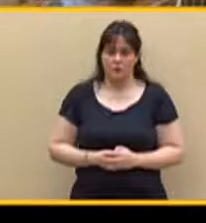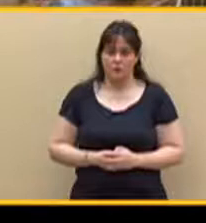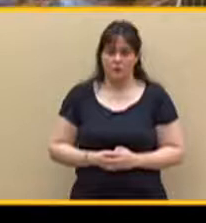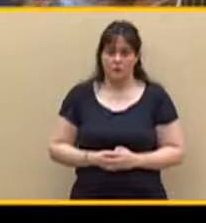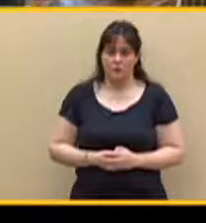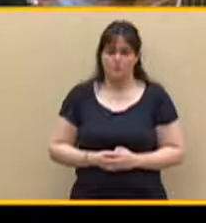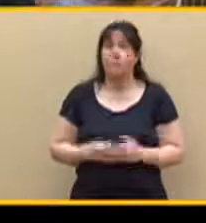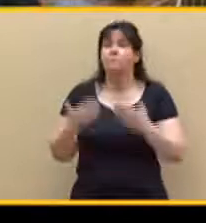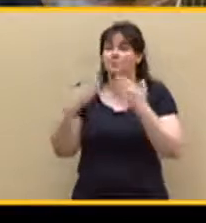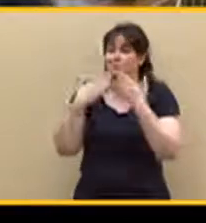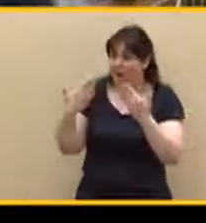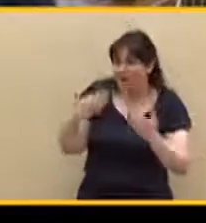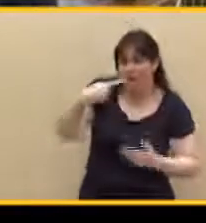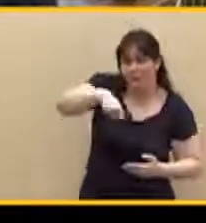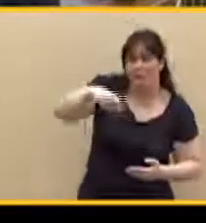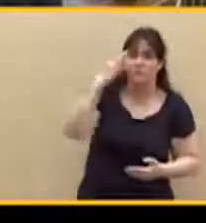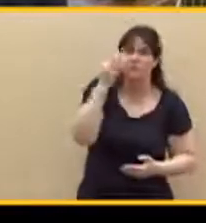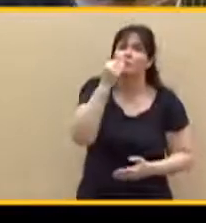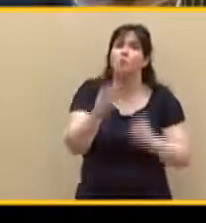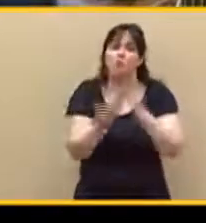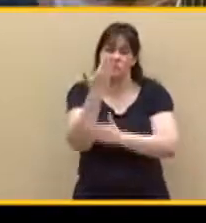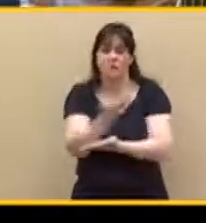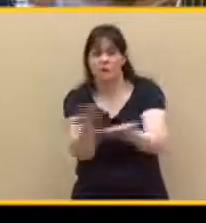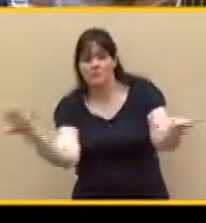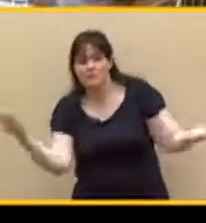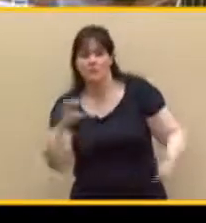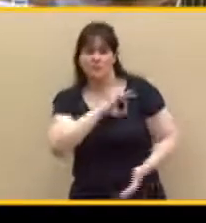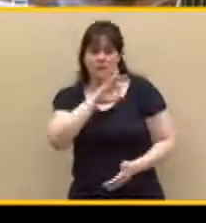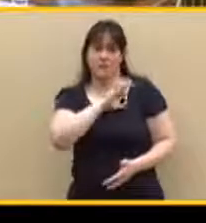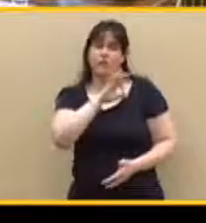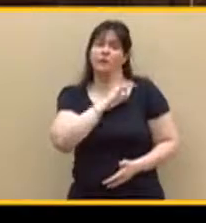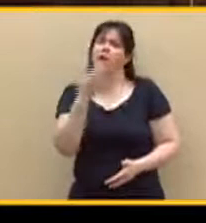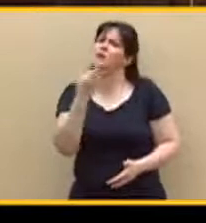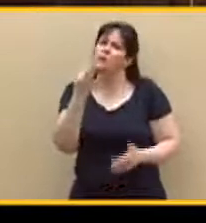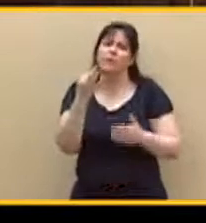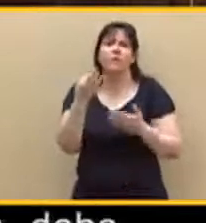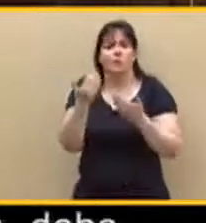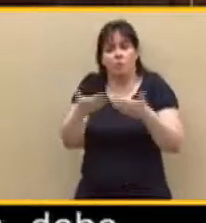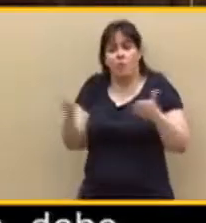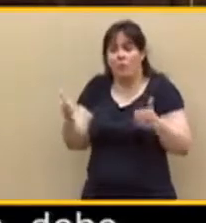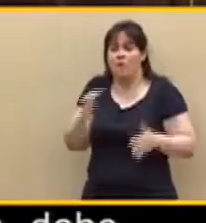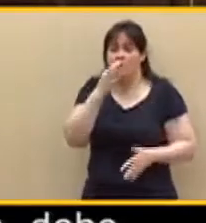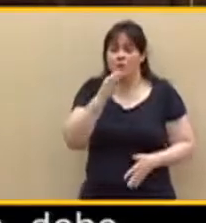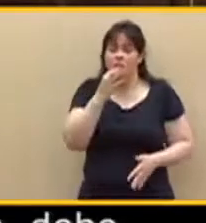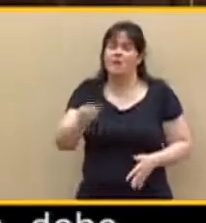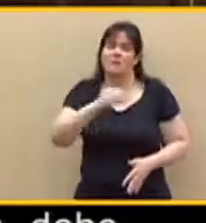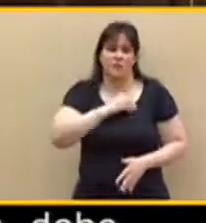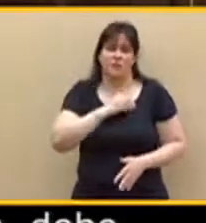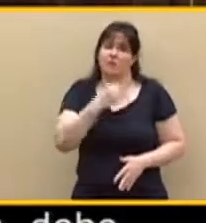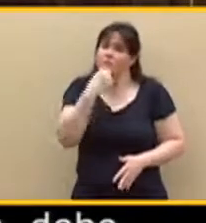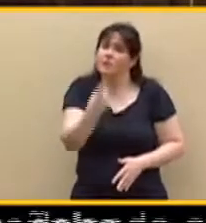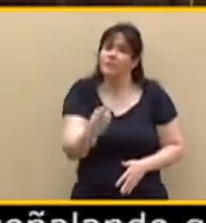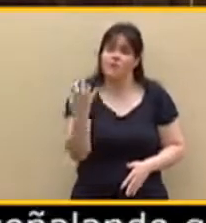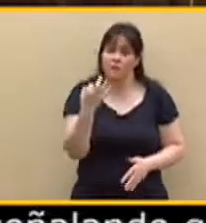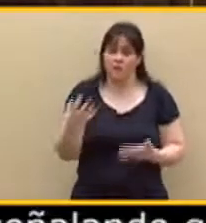Gracias, presidenta. Buenos días, señorías. Debo empezar mi intervención, desgraciadamente, señalando que todo indica que ha habido un